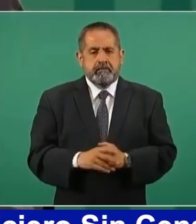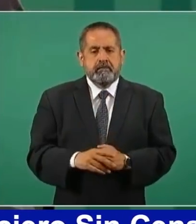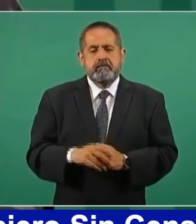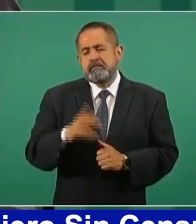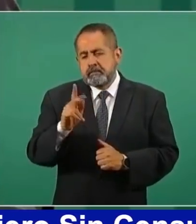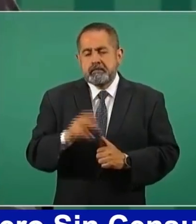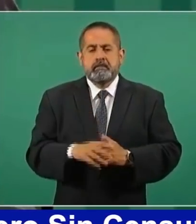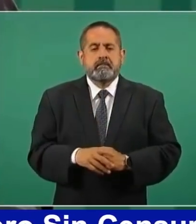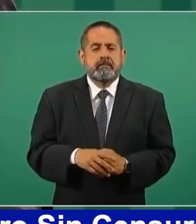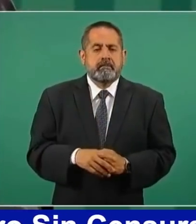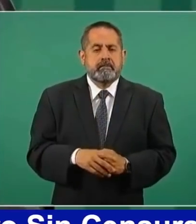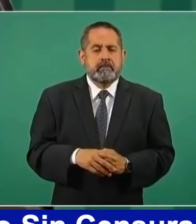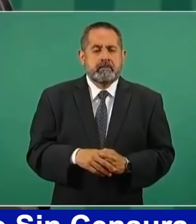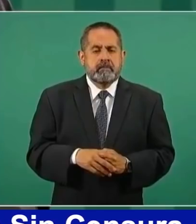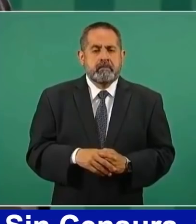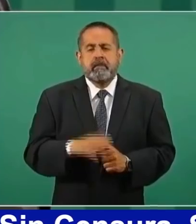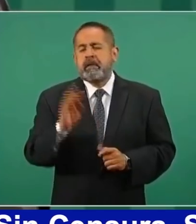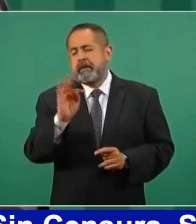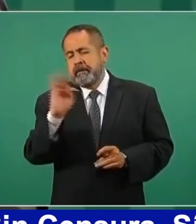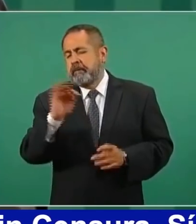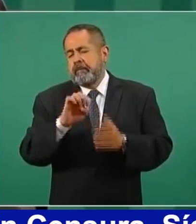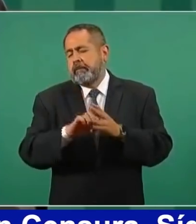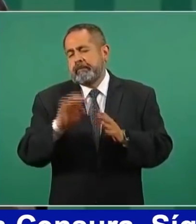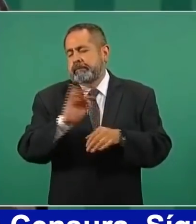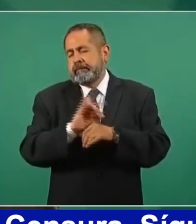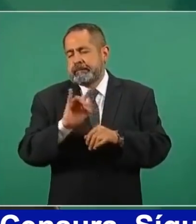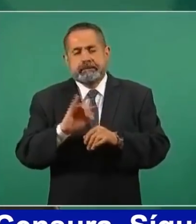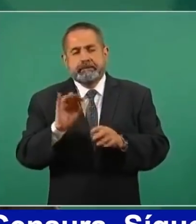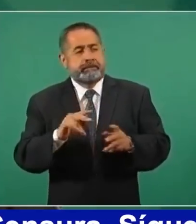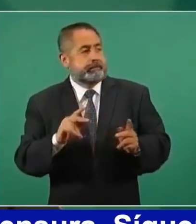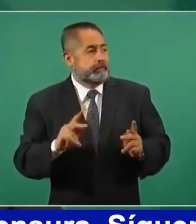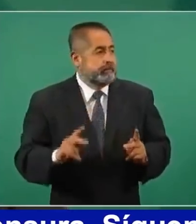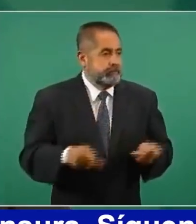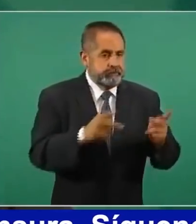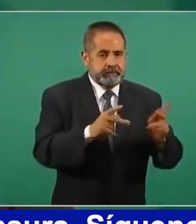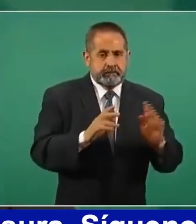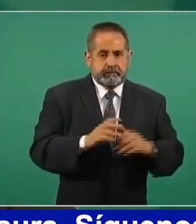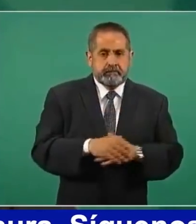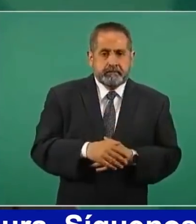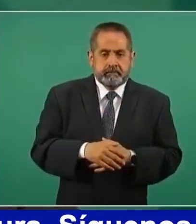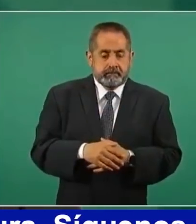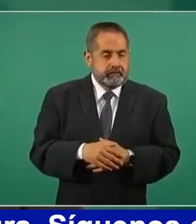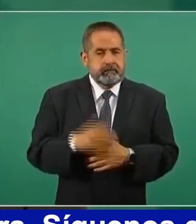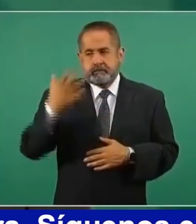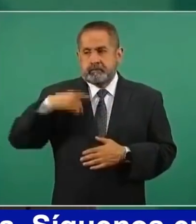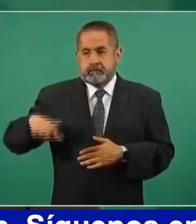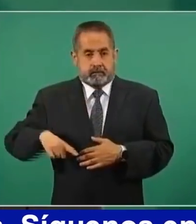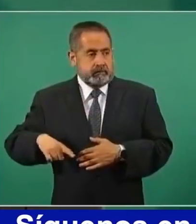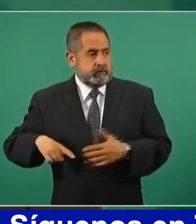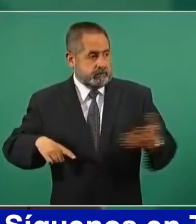pero si quisiéramos vender lo que compraron,